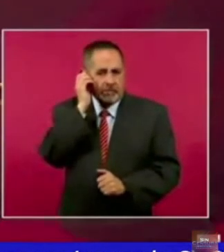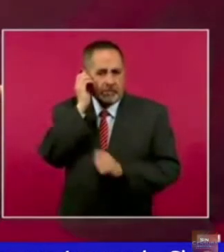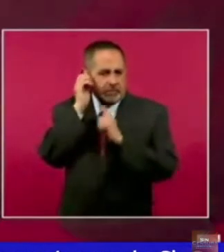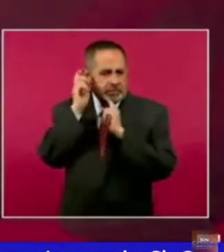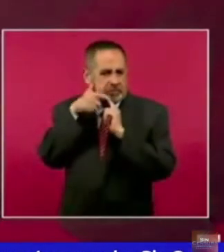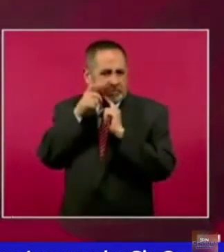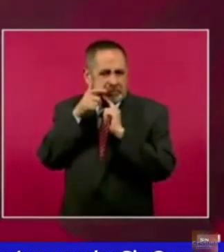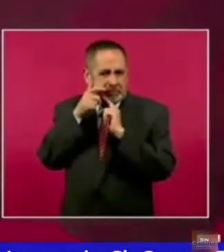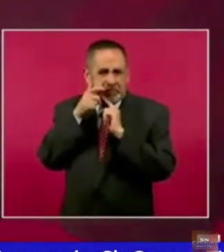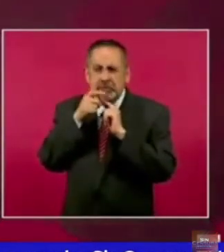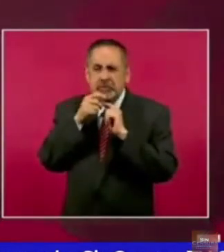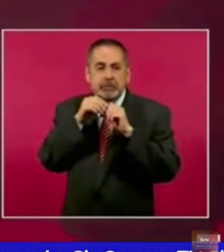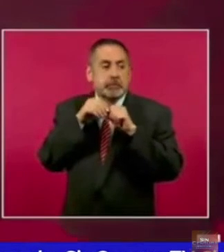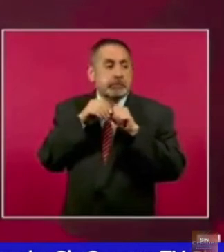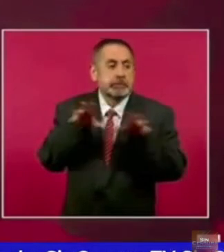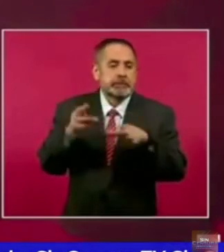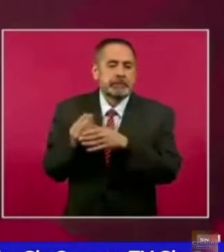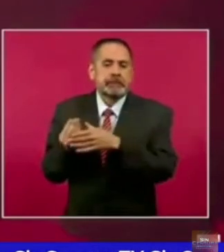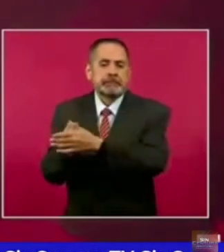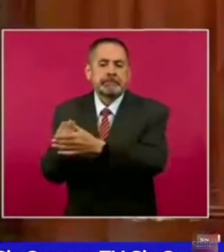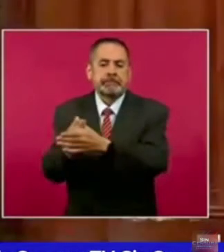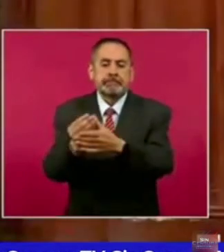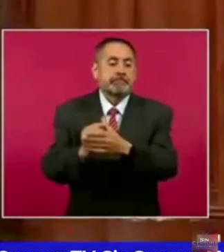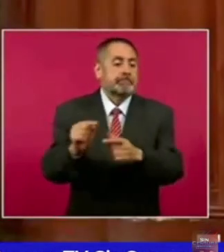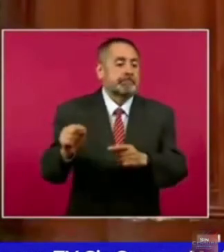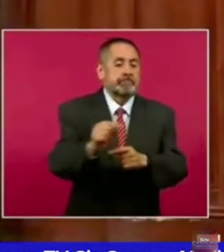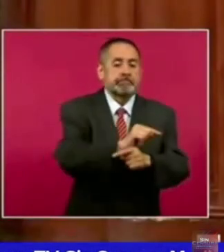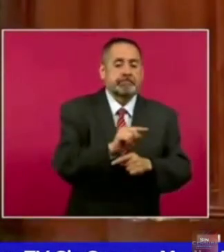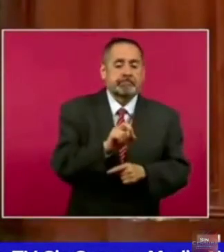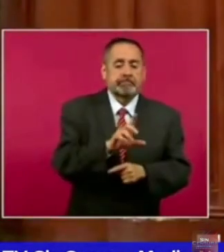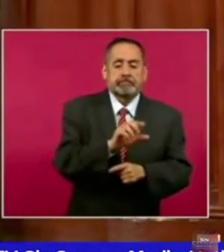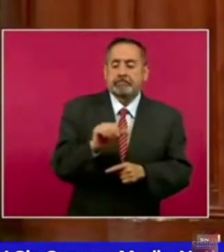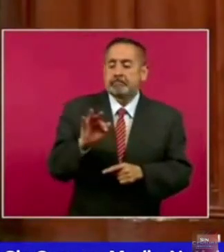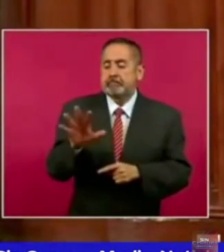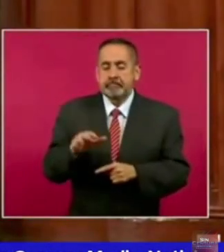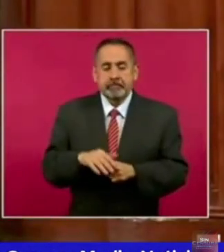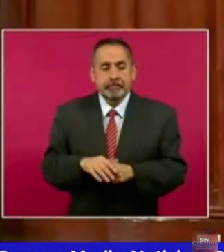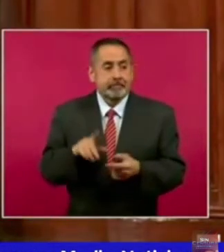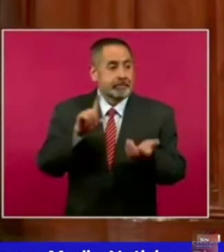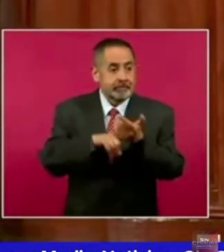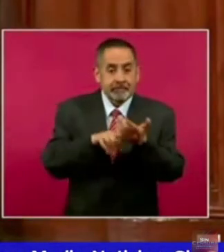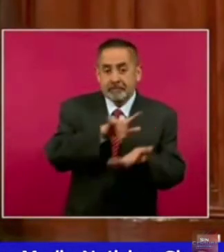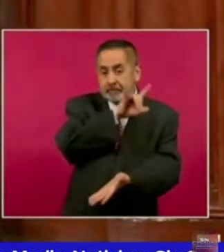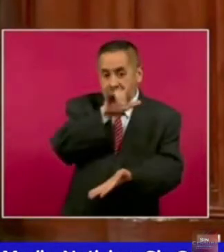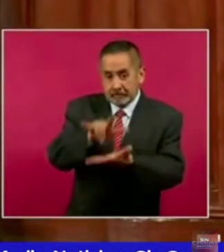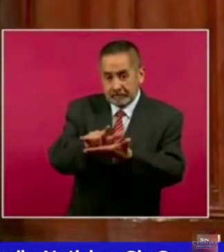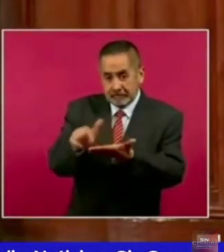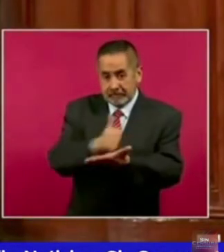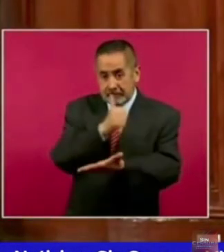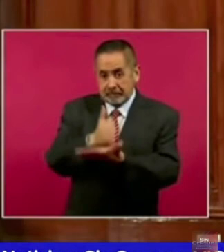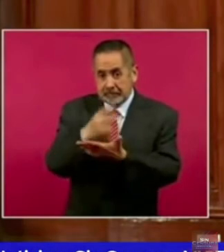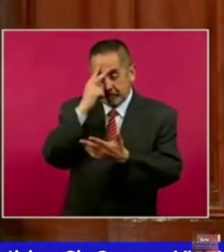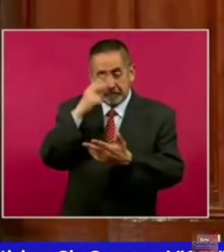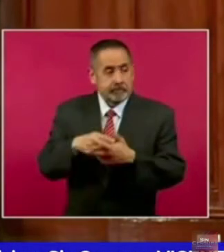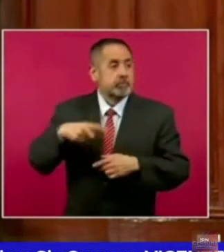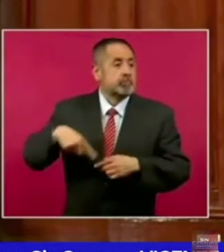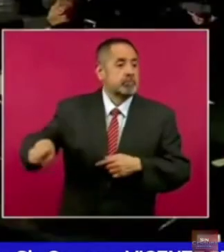y el aeropuerto de la Ciudad de México se quedaba sin